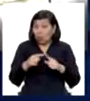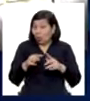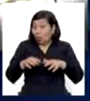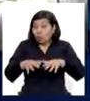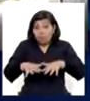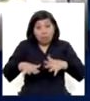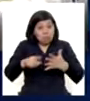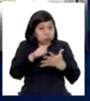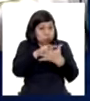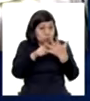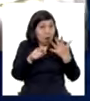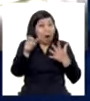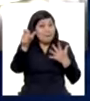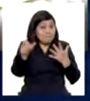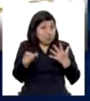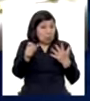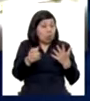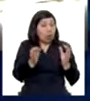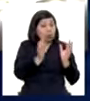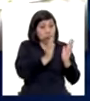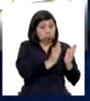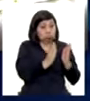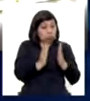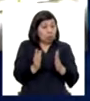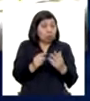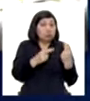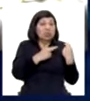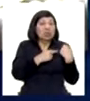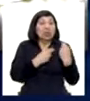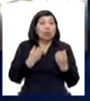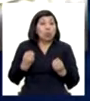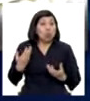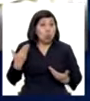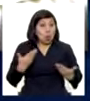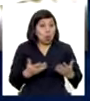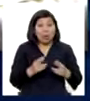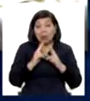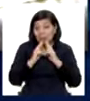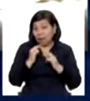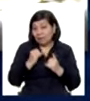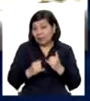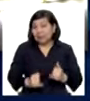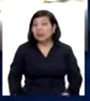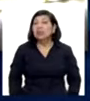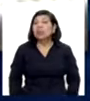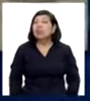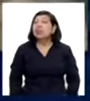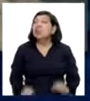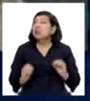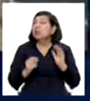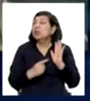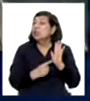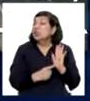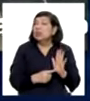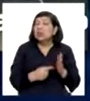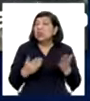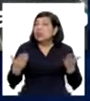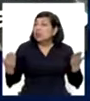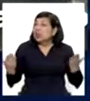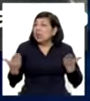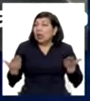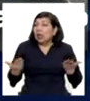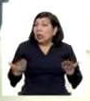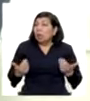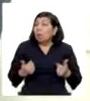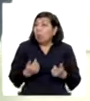bastante amplio, uh-huh. multidisciplinario, entonces que nos aporta mucho en los resultados. Uh-huh. ¿Y las piezas que se presentan,